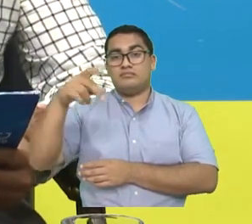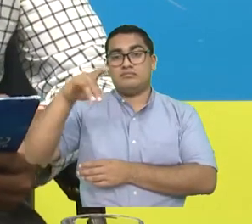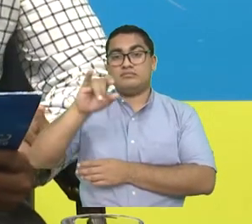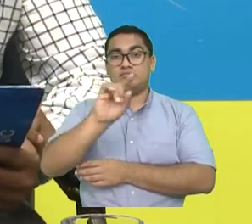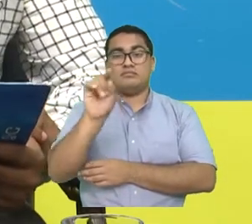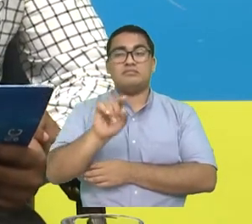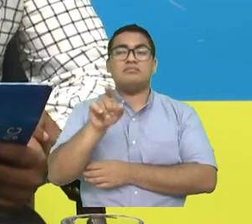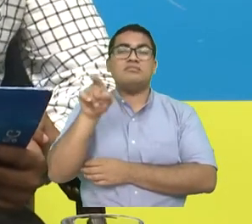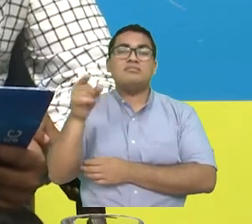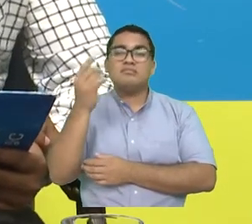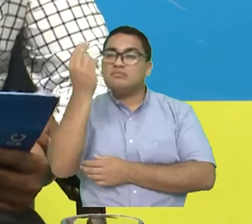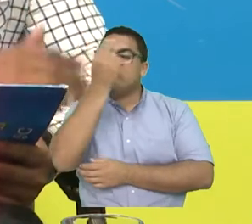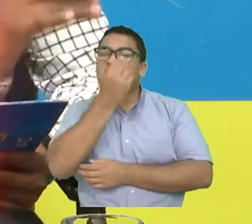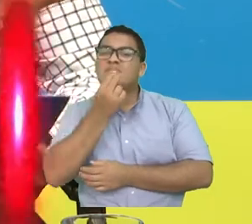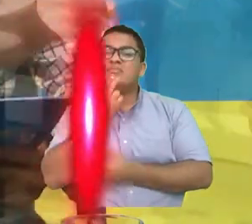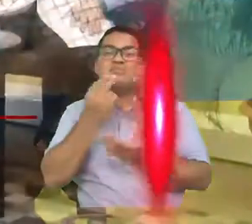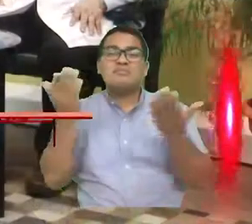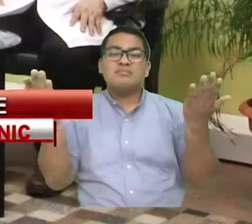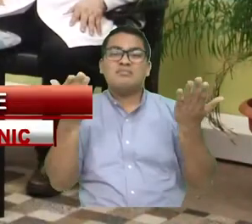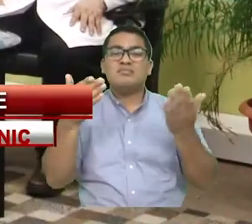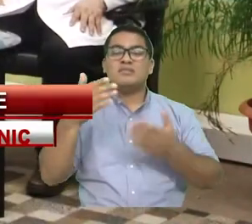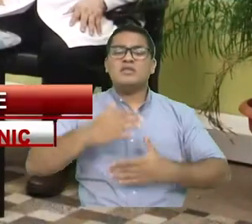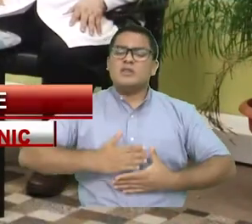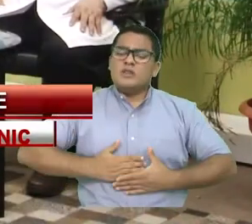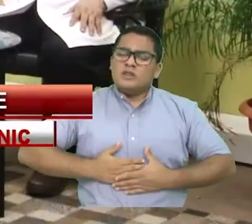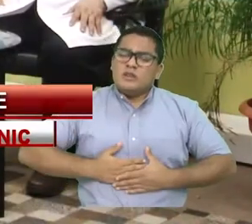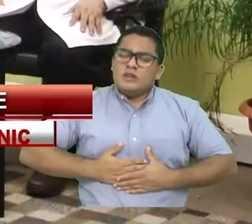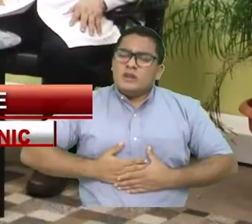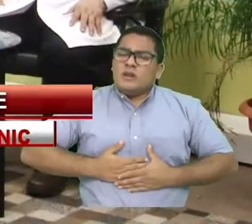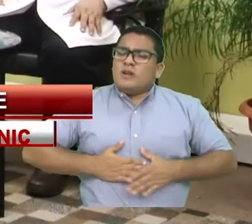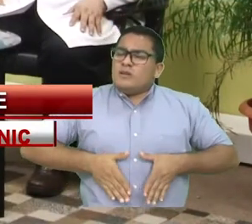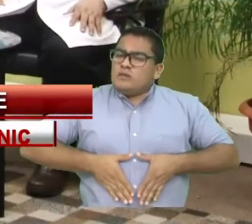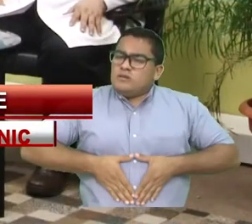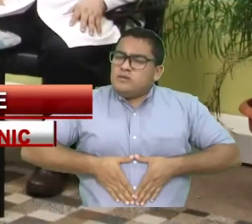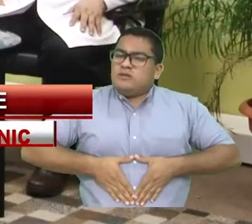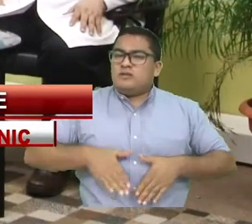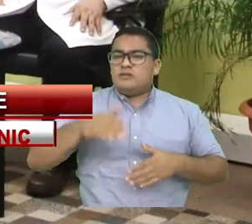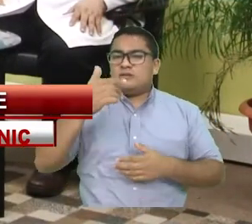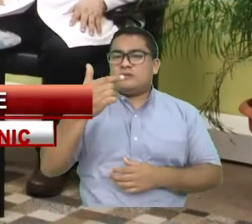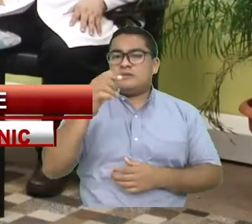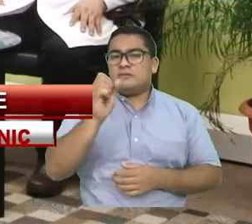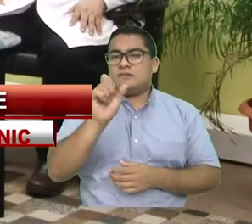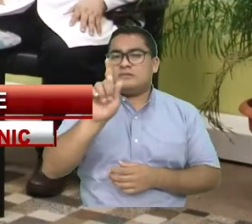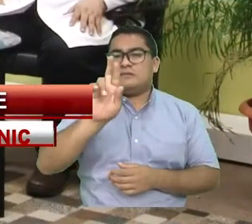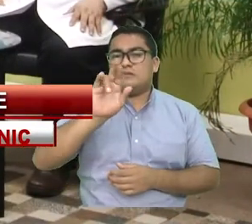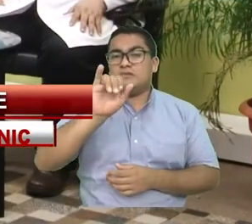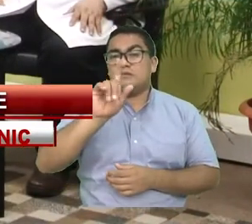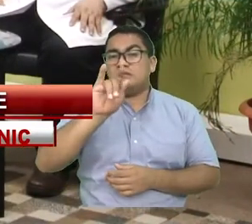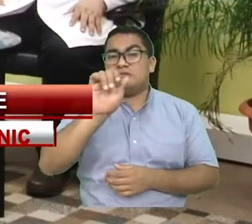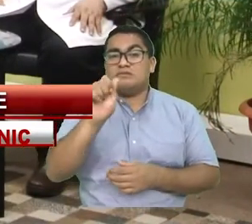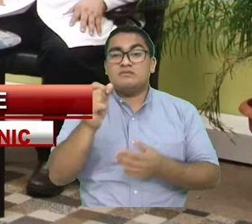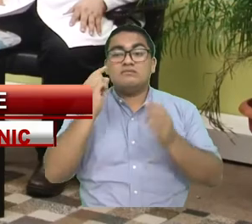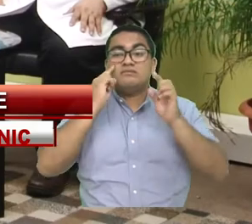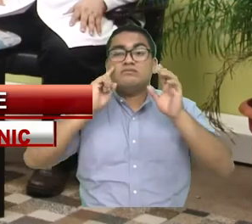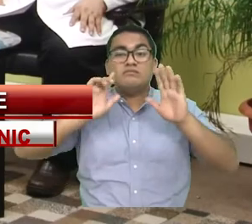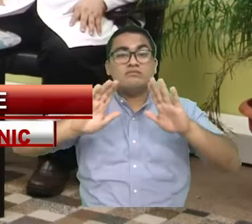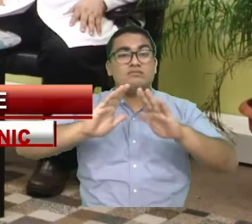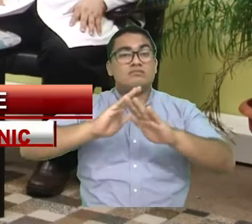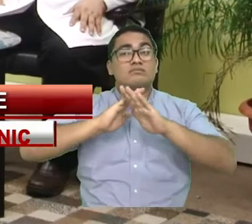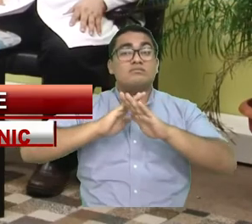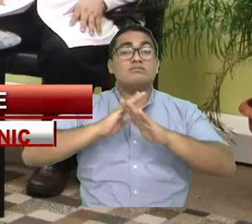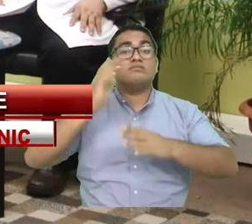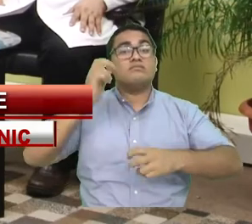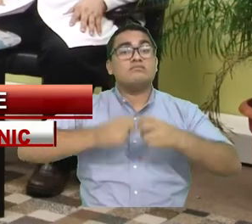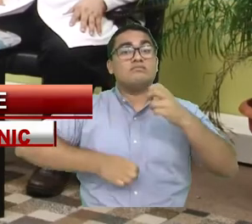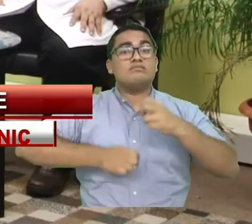evitar la gastritis. Ya en la primera parte del programa el doctor nos explicaba que la gastritis pues no es más que la afectación